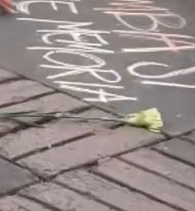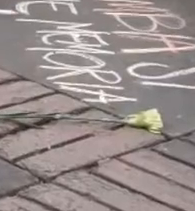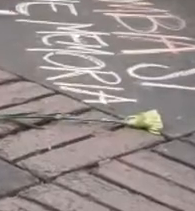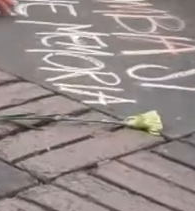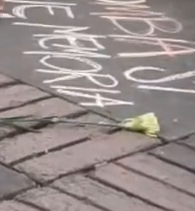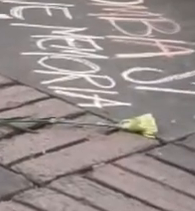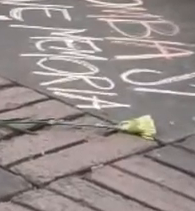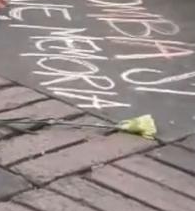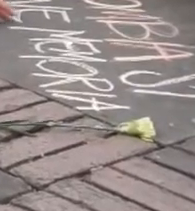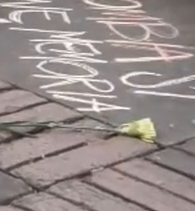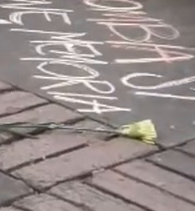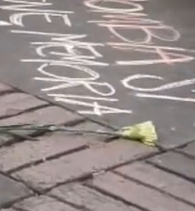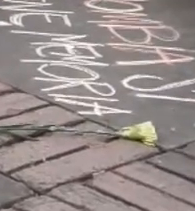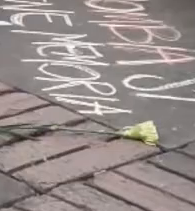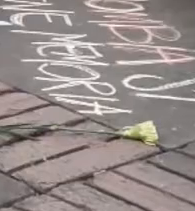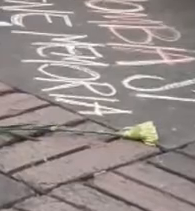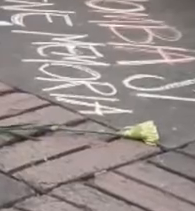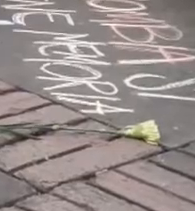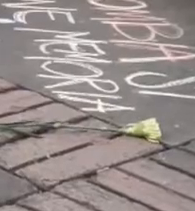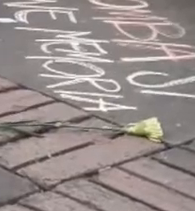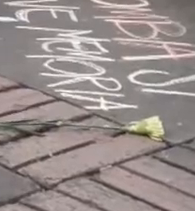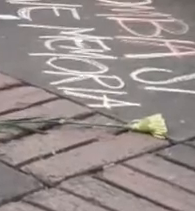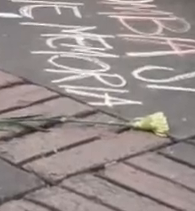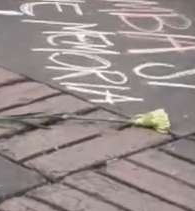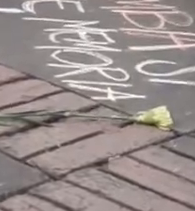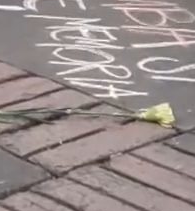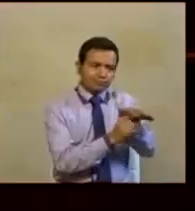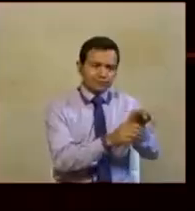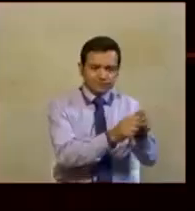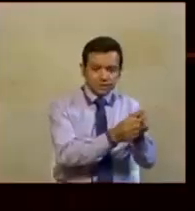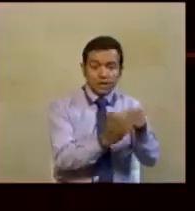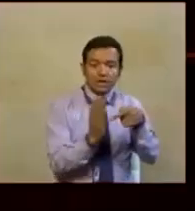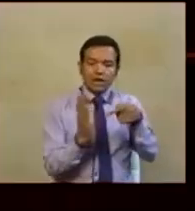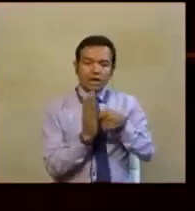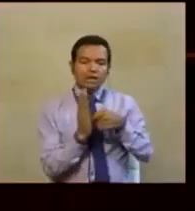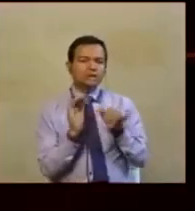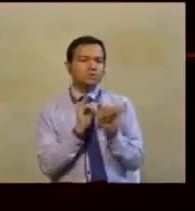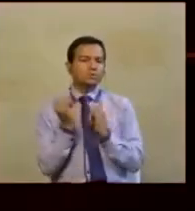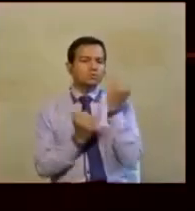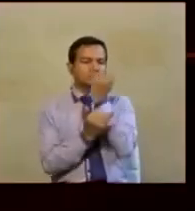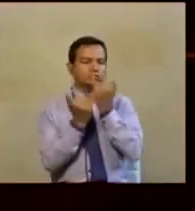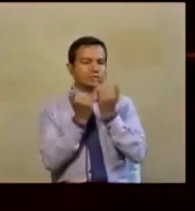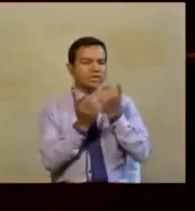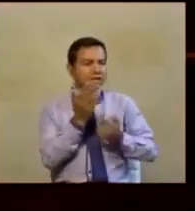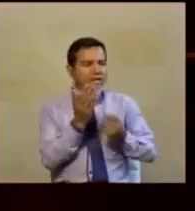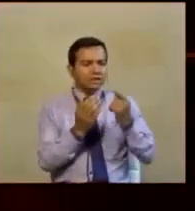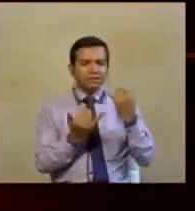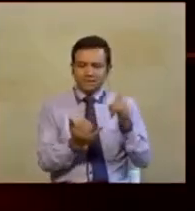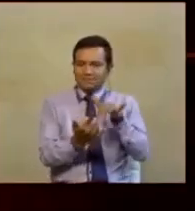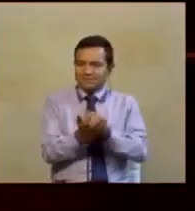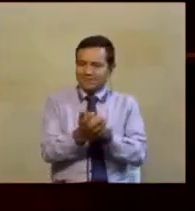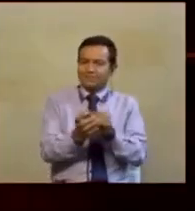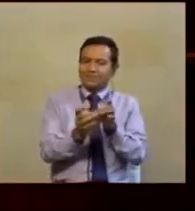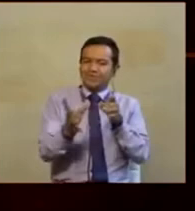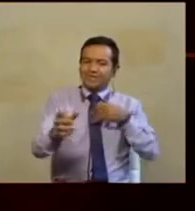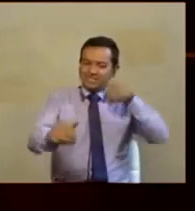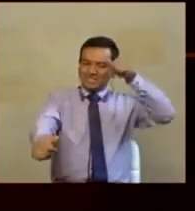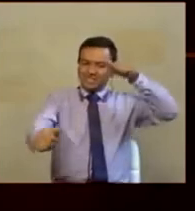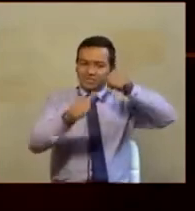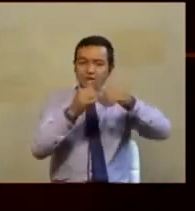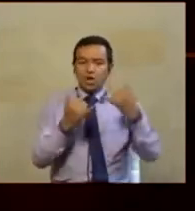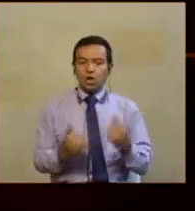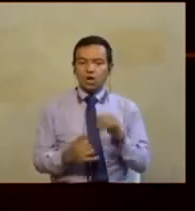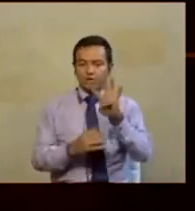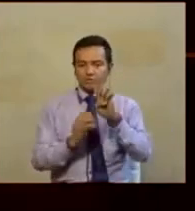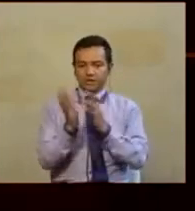y expresó el apoyo que desde el Congreso se ofrece a esta población. Este día es para escuchar a las víctimas, este día es